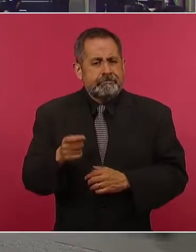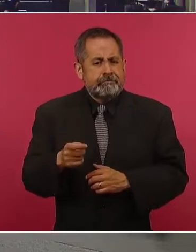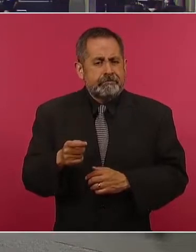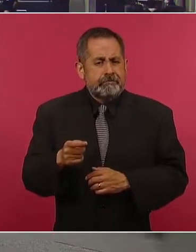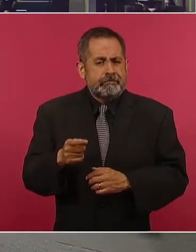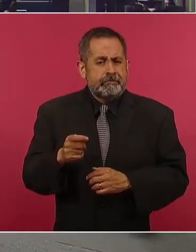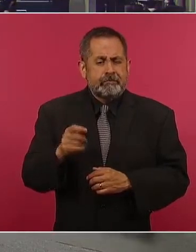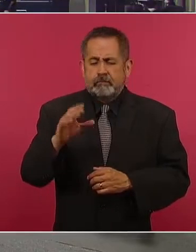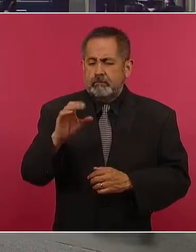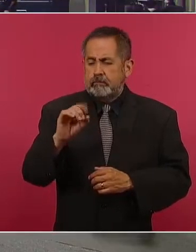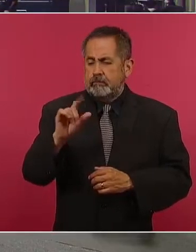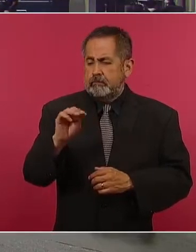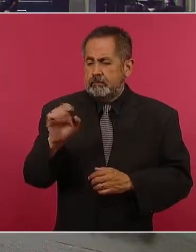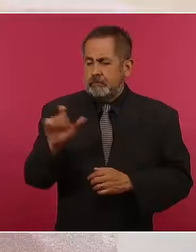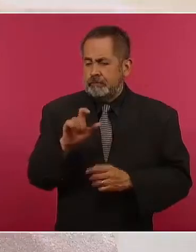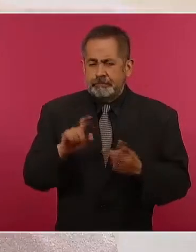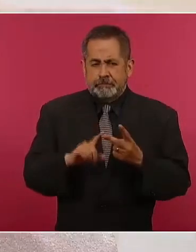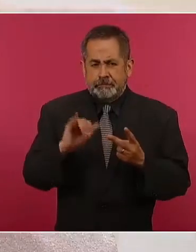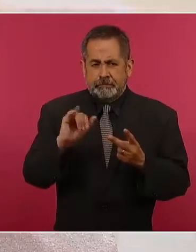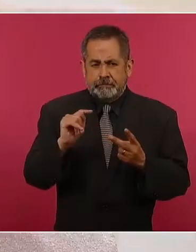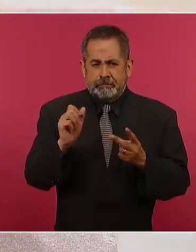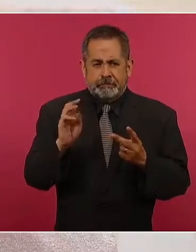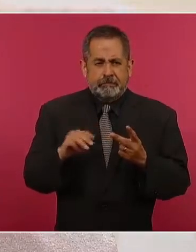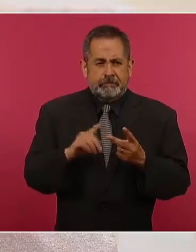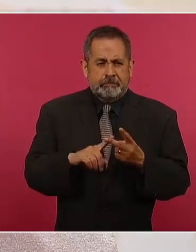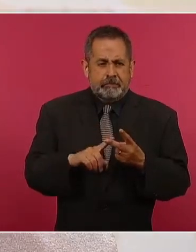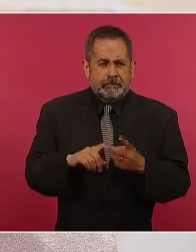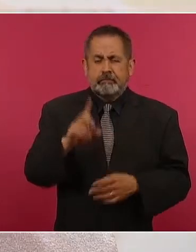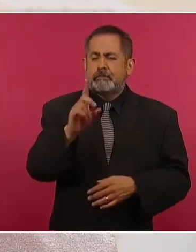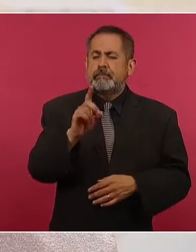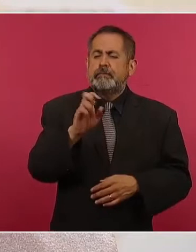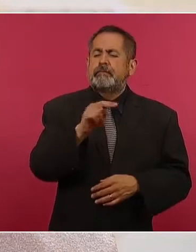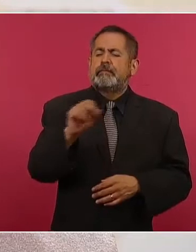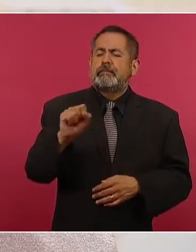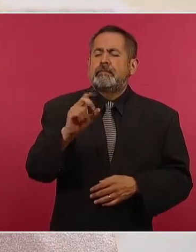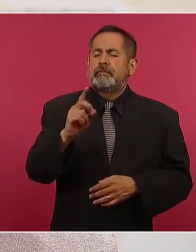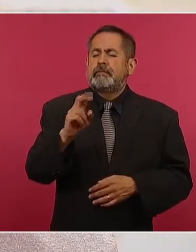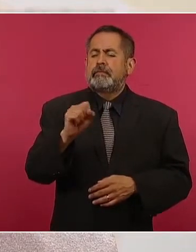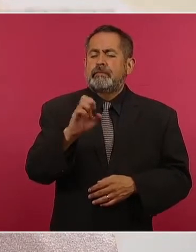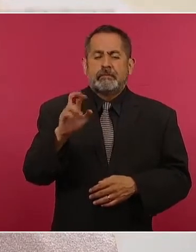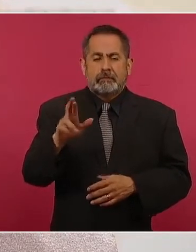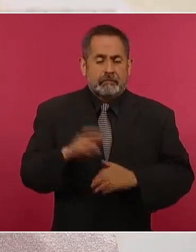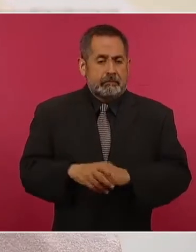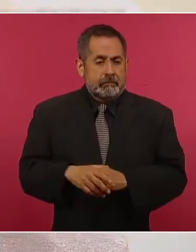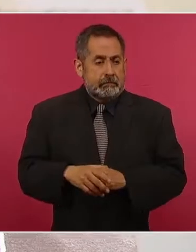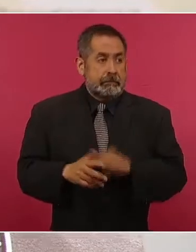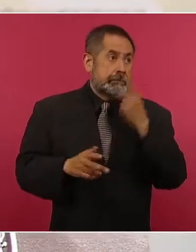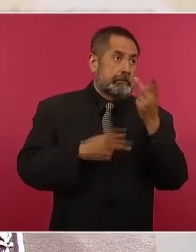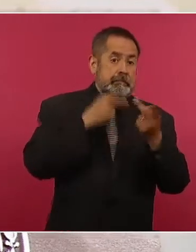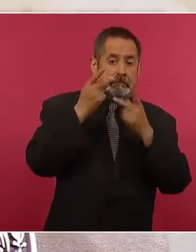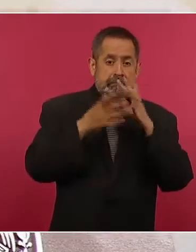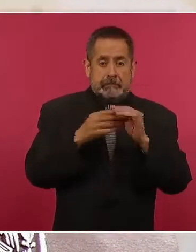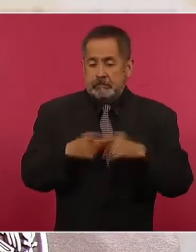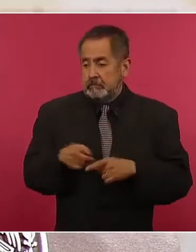del Colegio de México y del ITAM? Denise Dresser, ¿sí? Y hablando de que